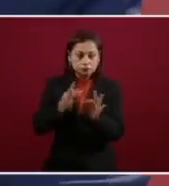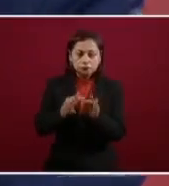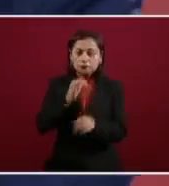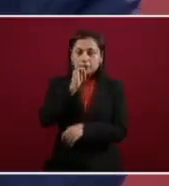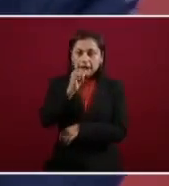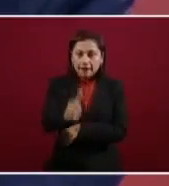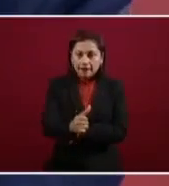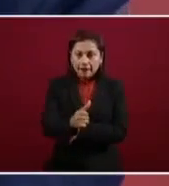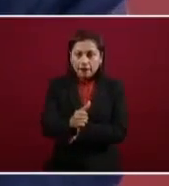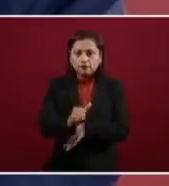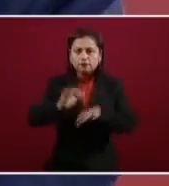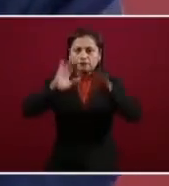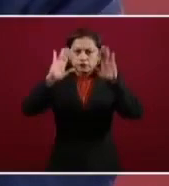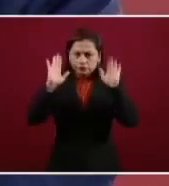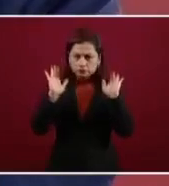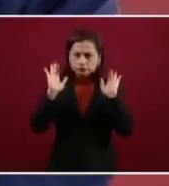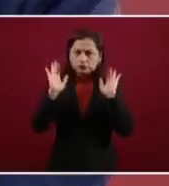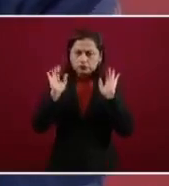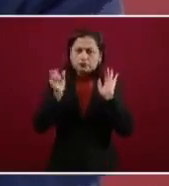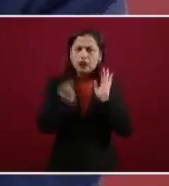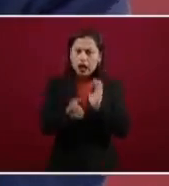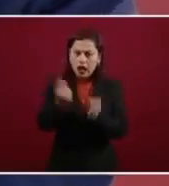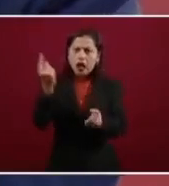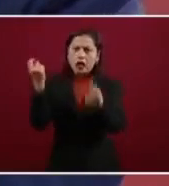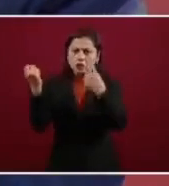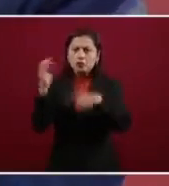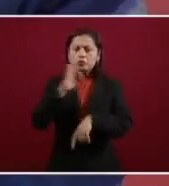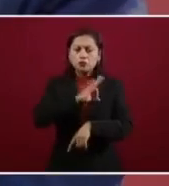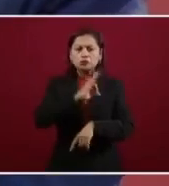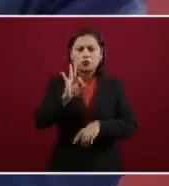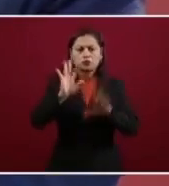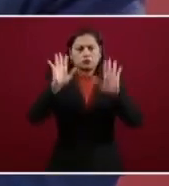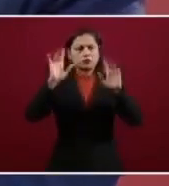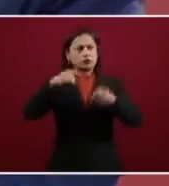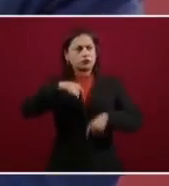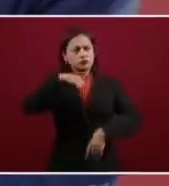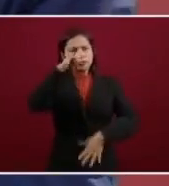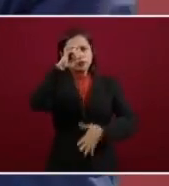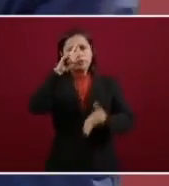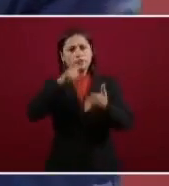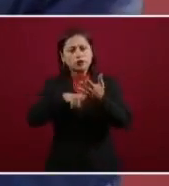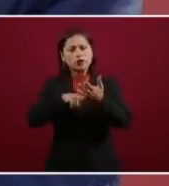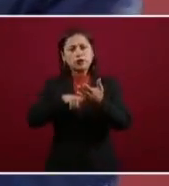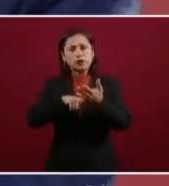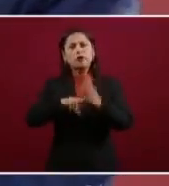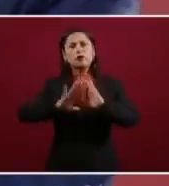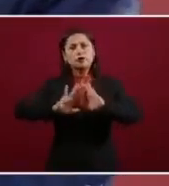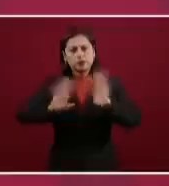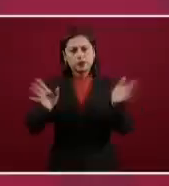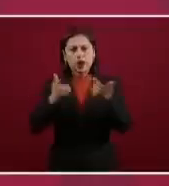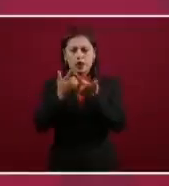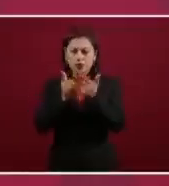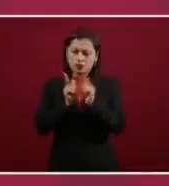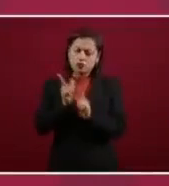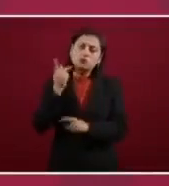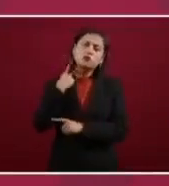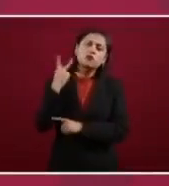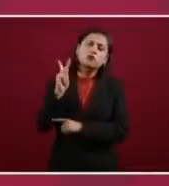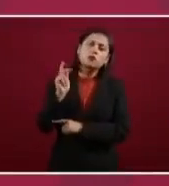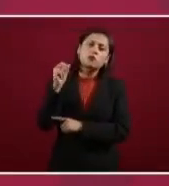se puede acudir sí tengo entendido que ya va el pan